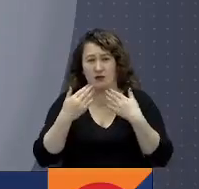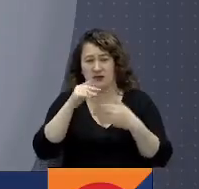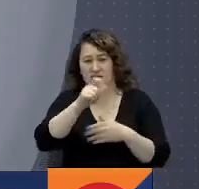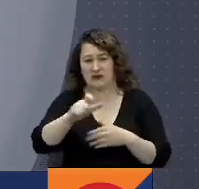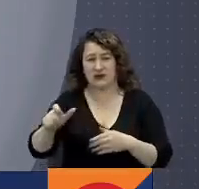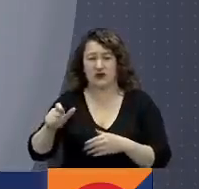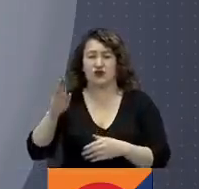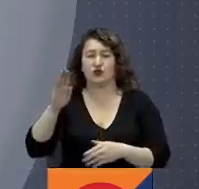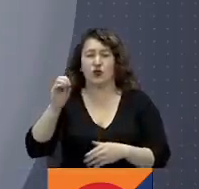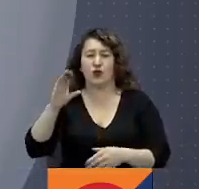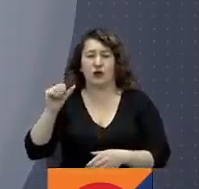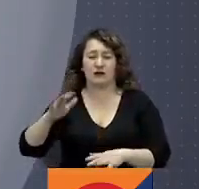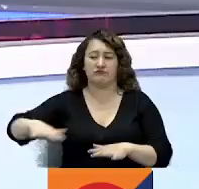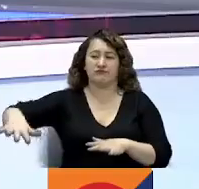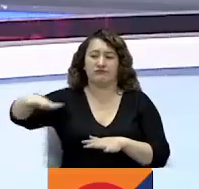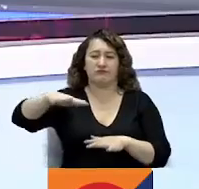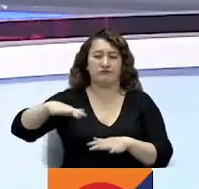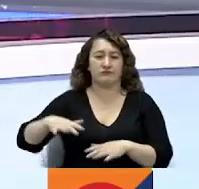Tibia.